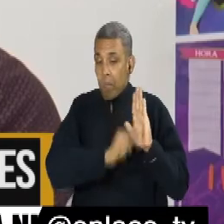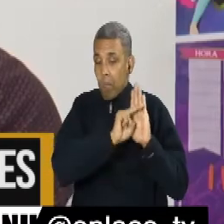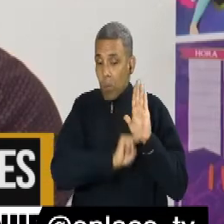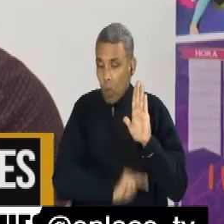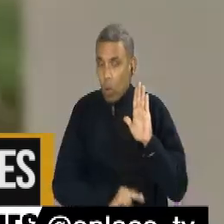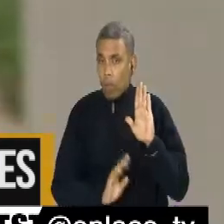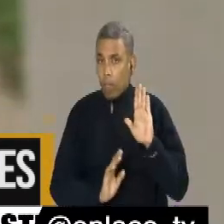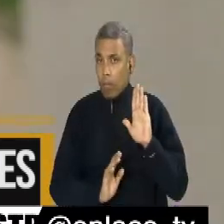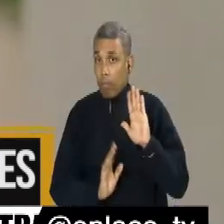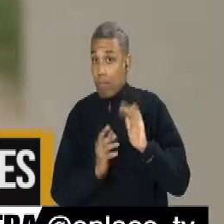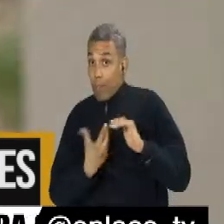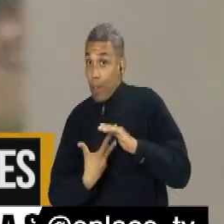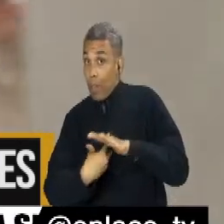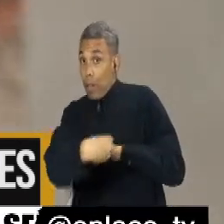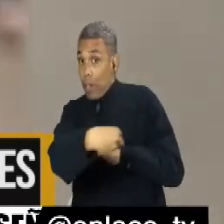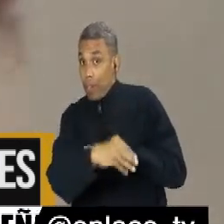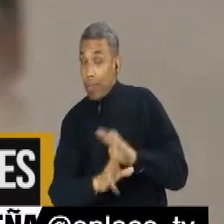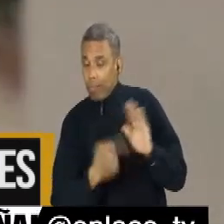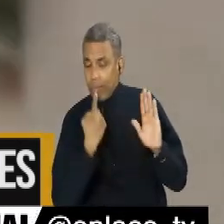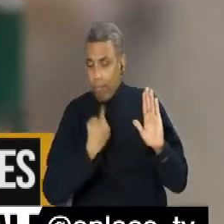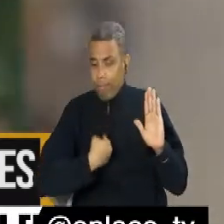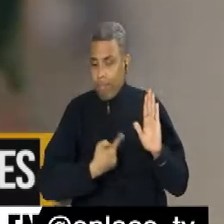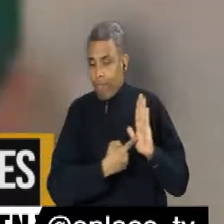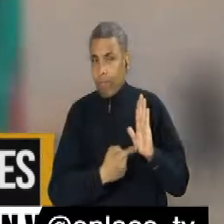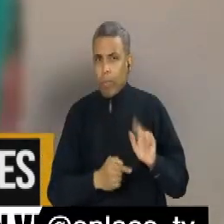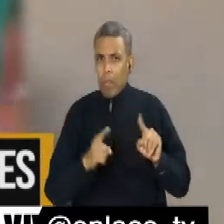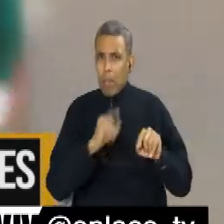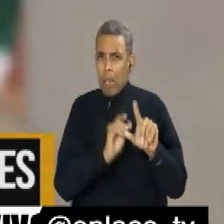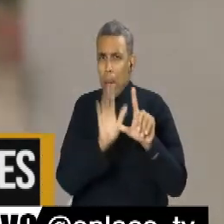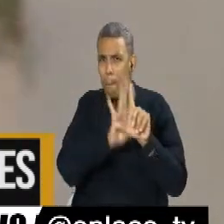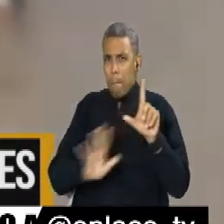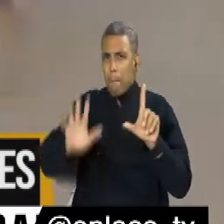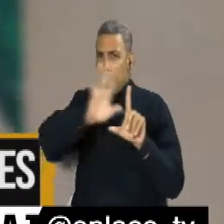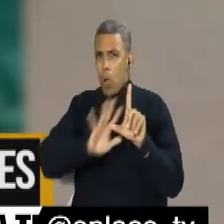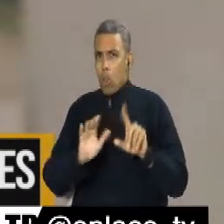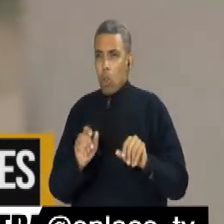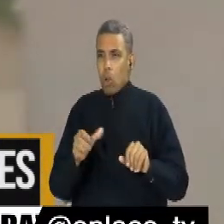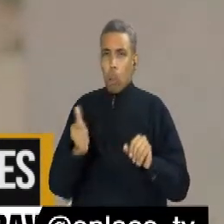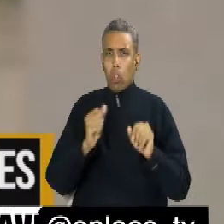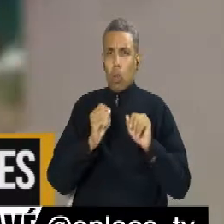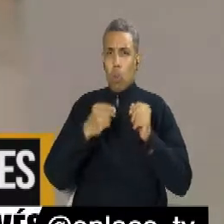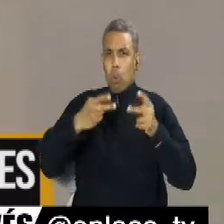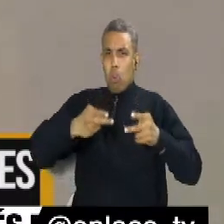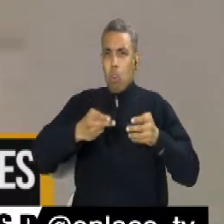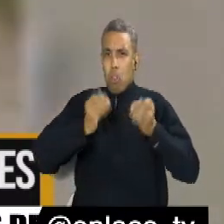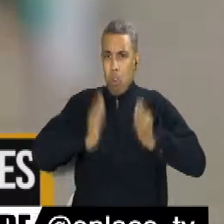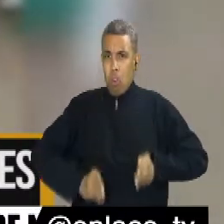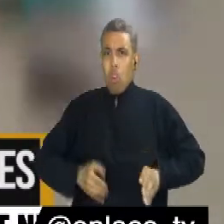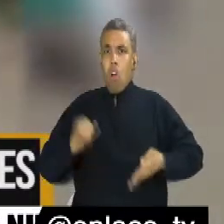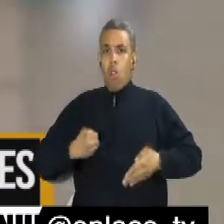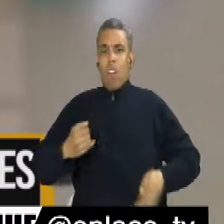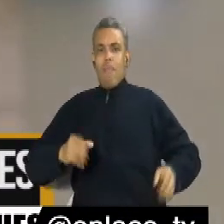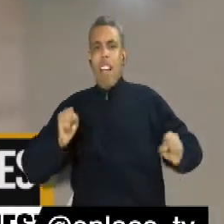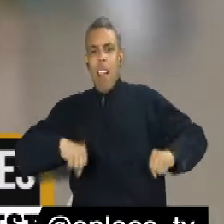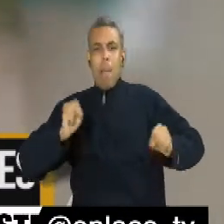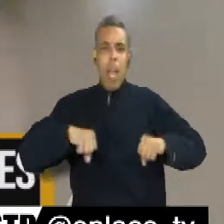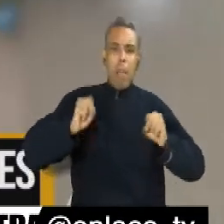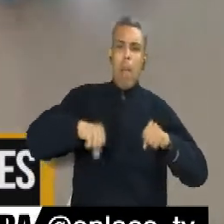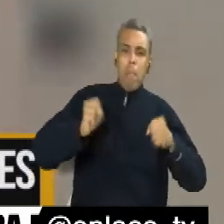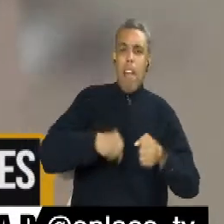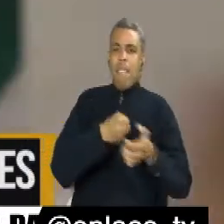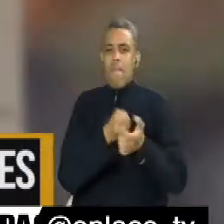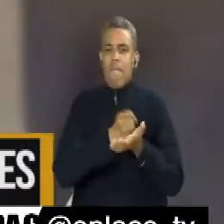fuera de la institución. También en el video se escucha lo que sería la voz de otros jóvenes incitando a la pelea. Las implicadas en este hecho